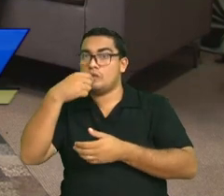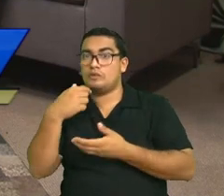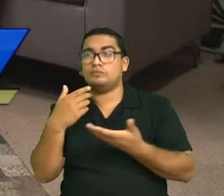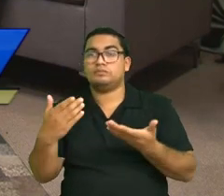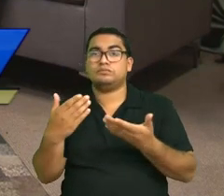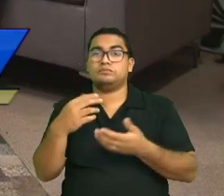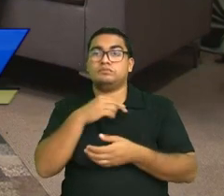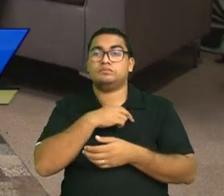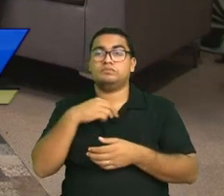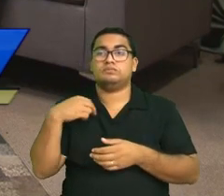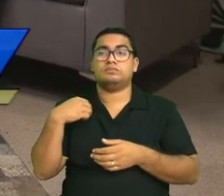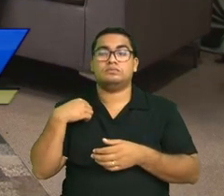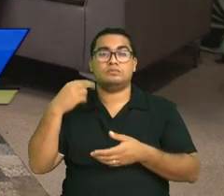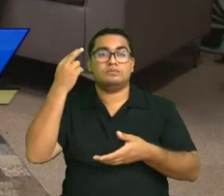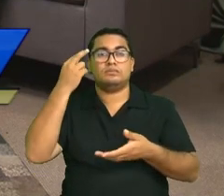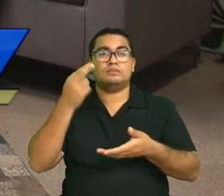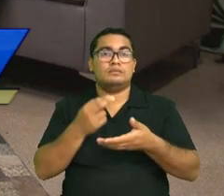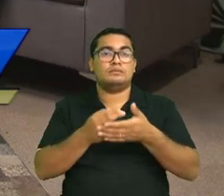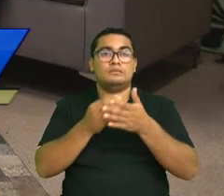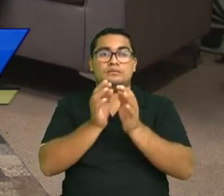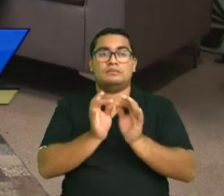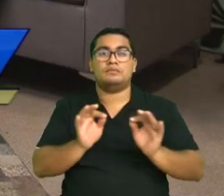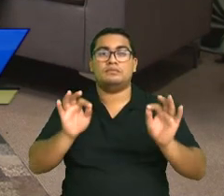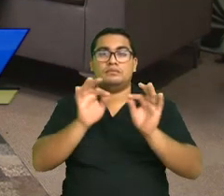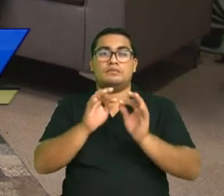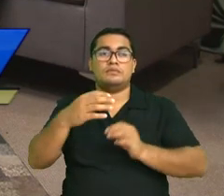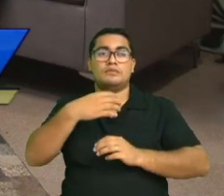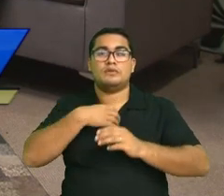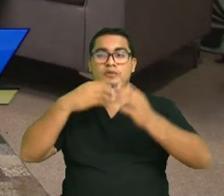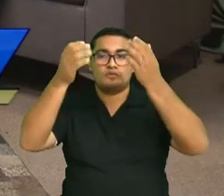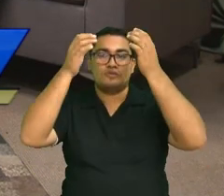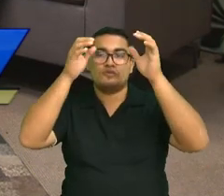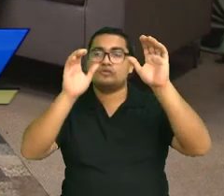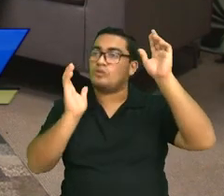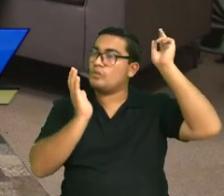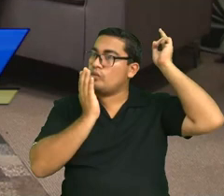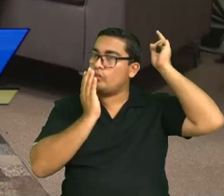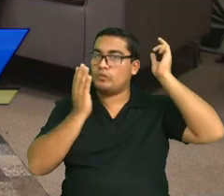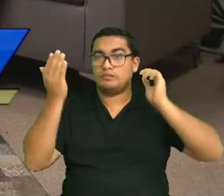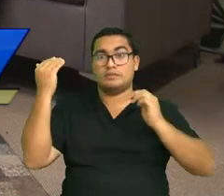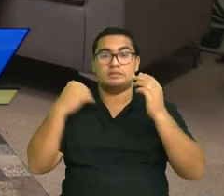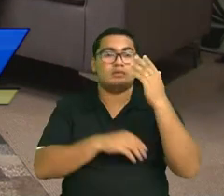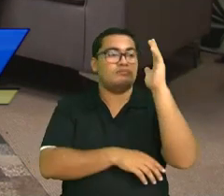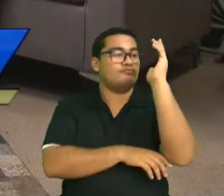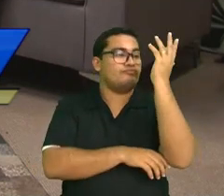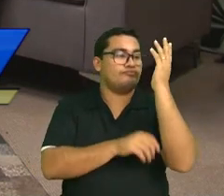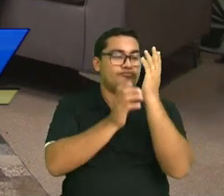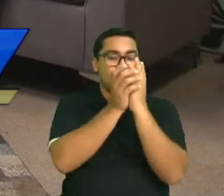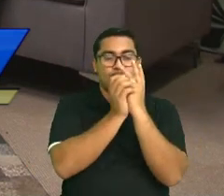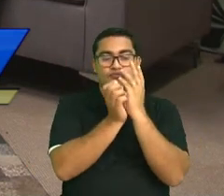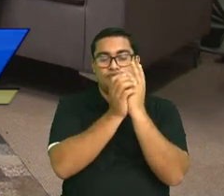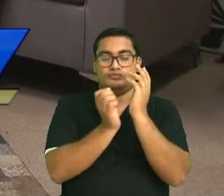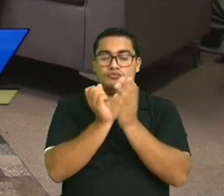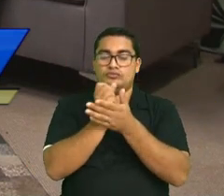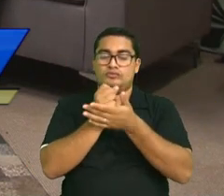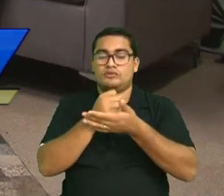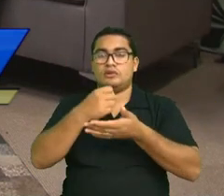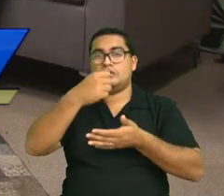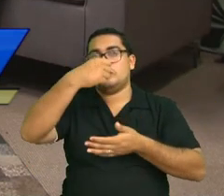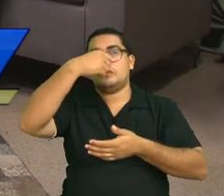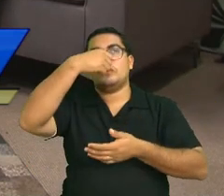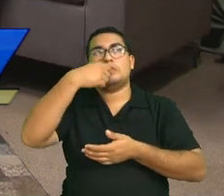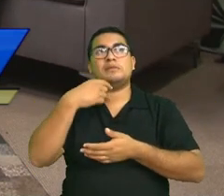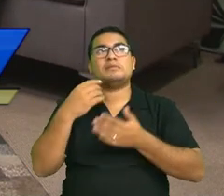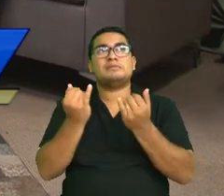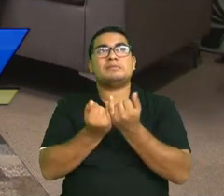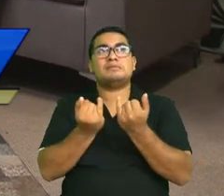de que estamos rescatando nuestra medicina ancestral, ¿verdad? También estamos